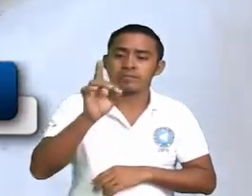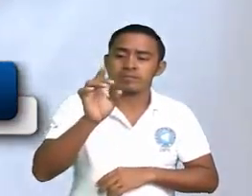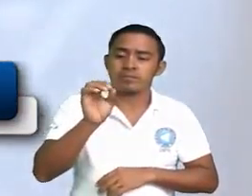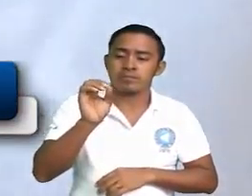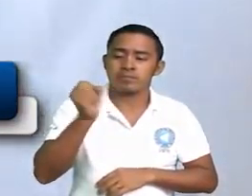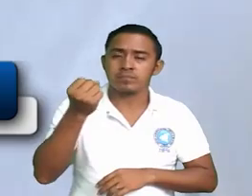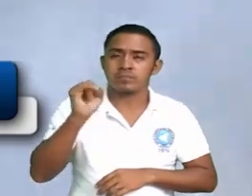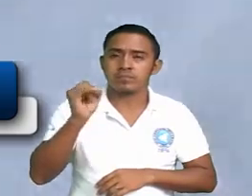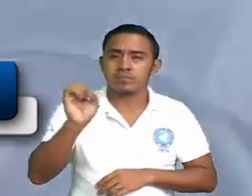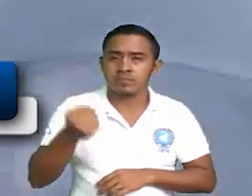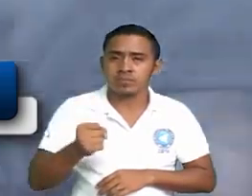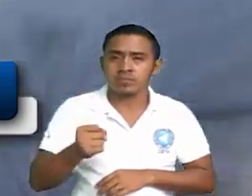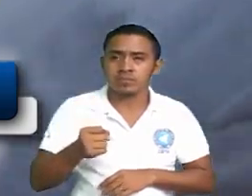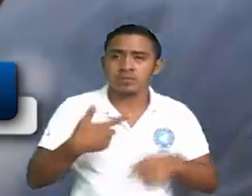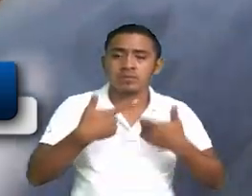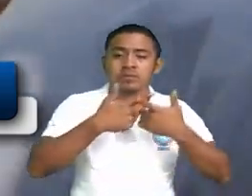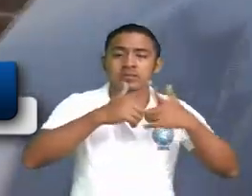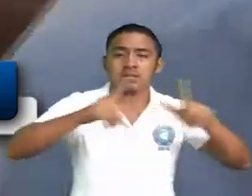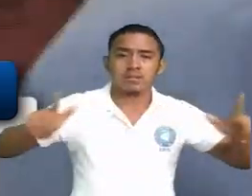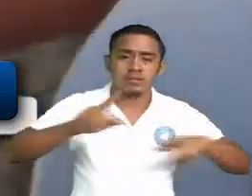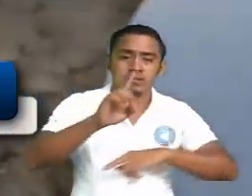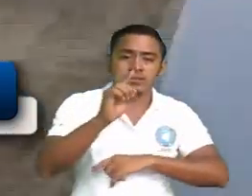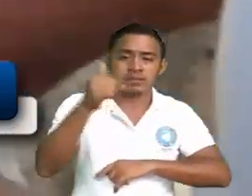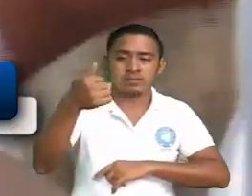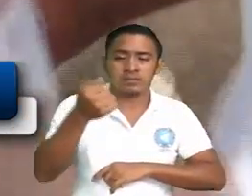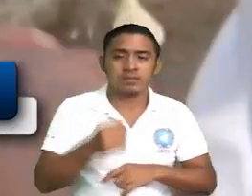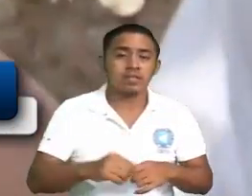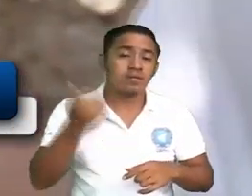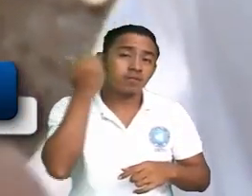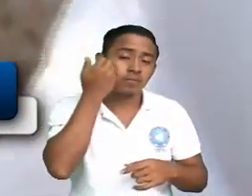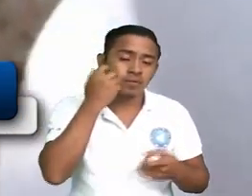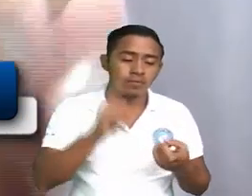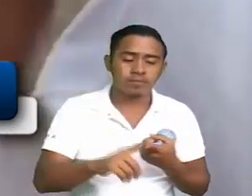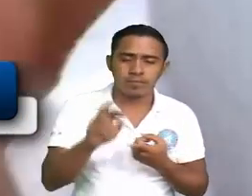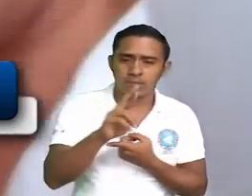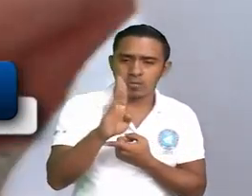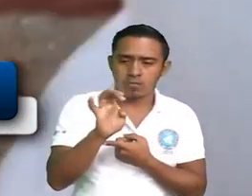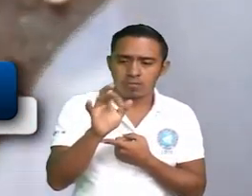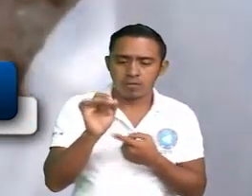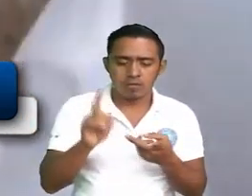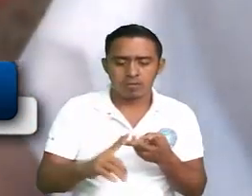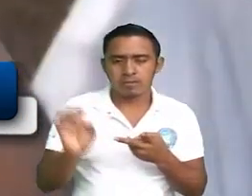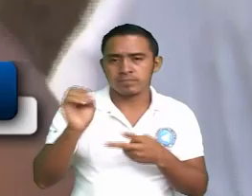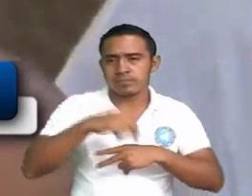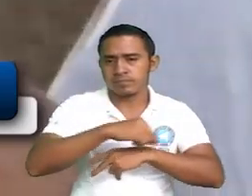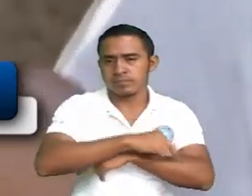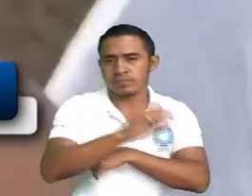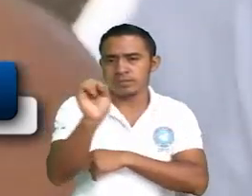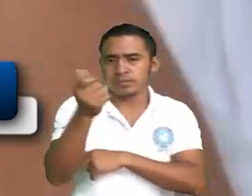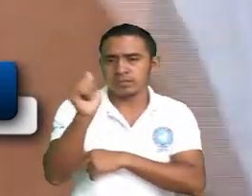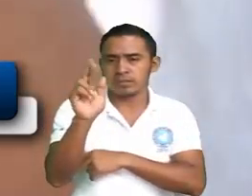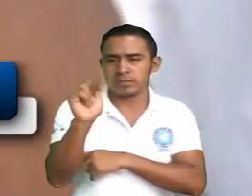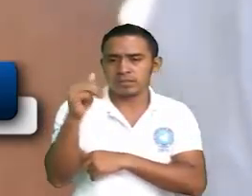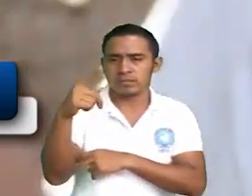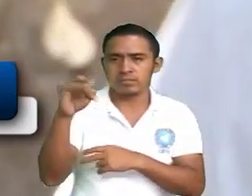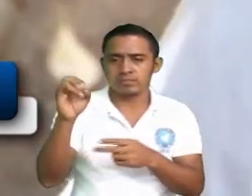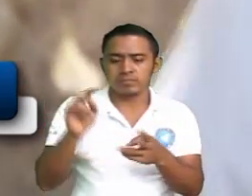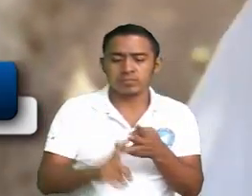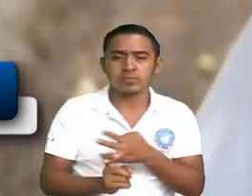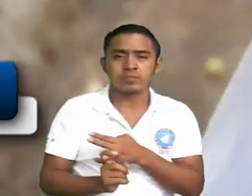librarnos de 16 enfermedades. Ya hablamos de la rubiola, ya hablamos del sarampión, ya hablamos de otras enfermedades